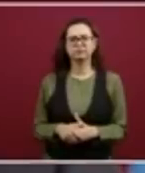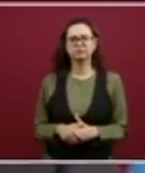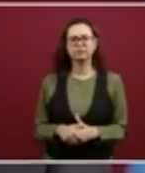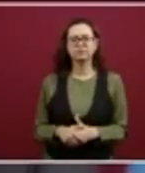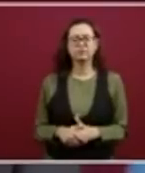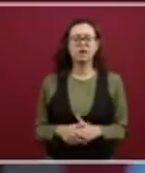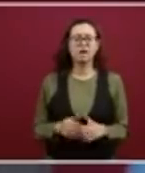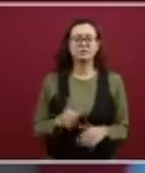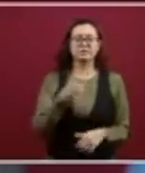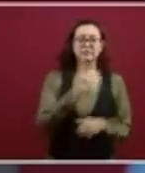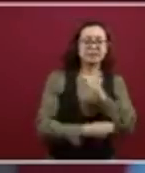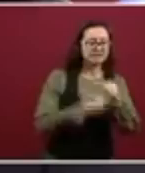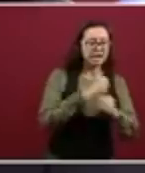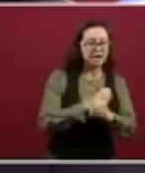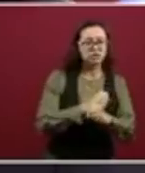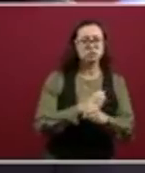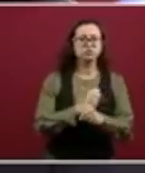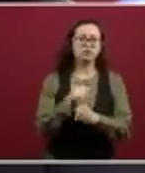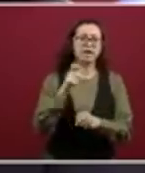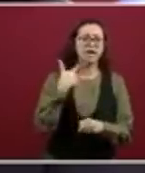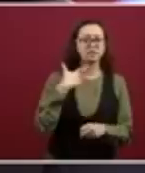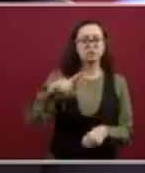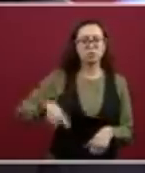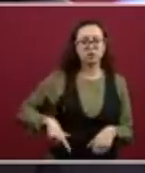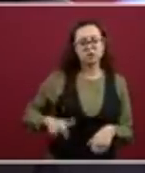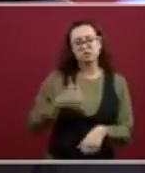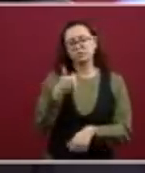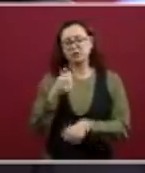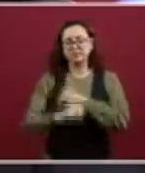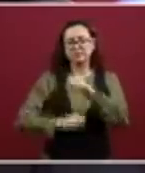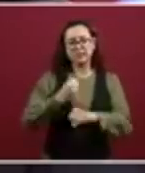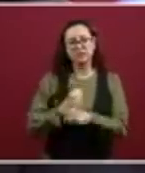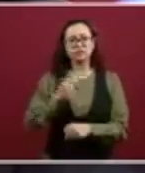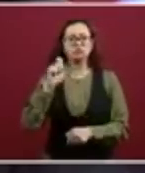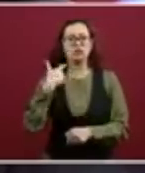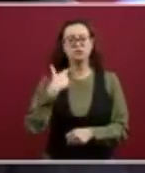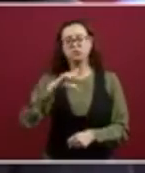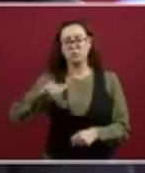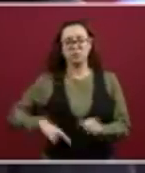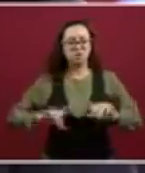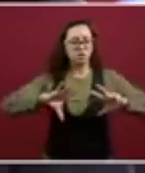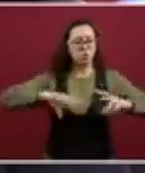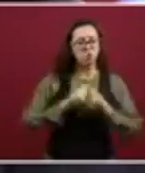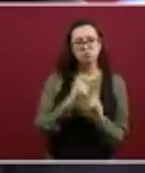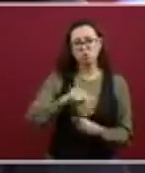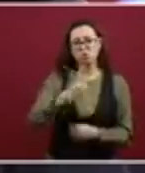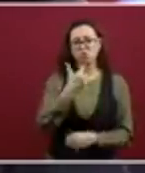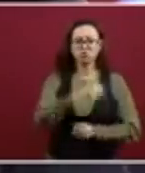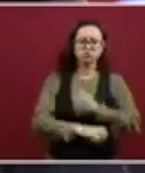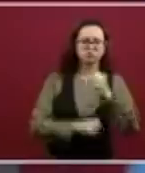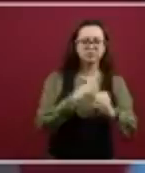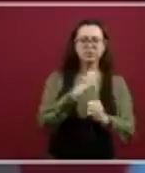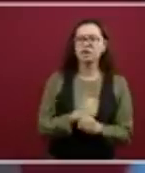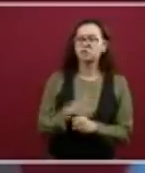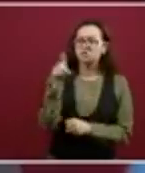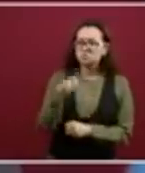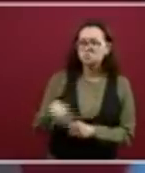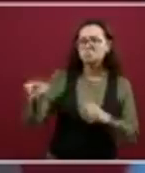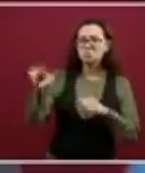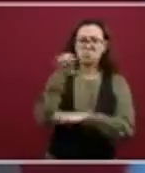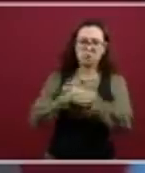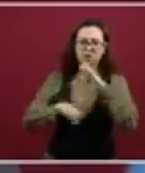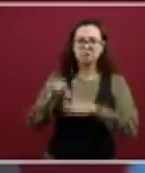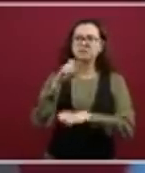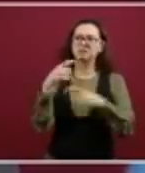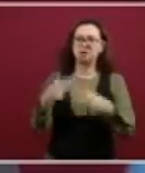condonaron que deben de contribuir más los que obtienen grandes contribuyentes más